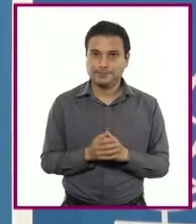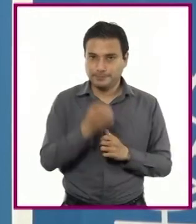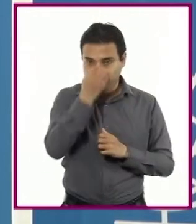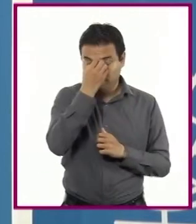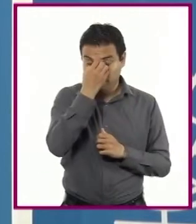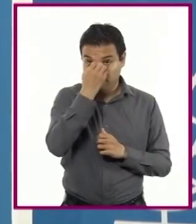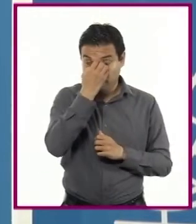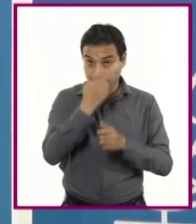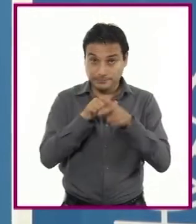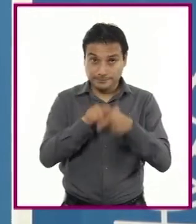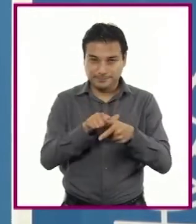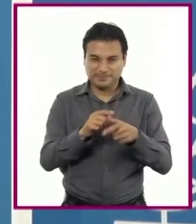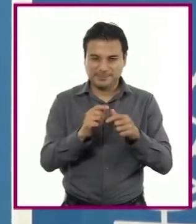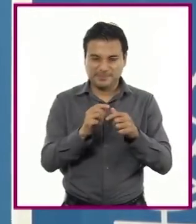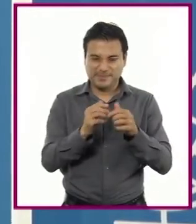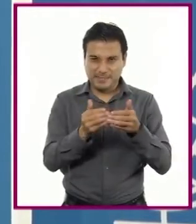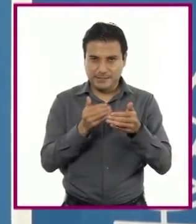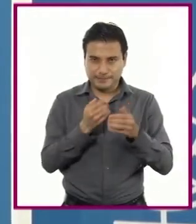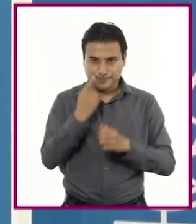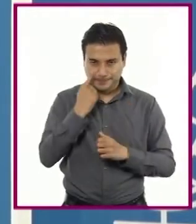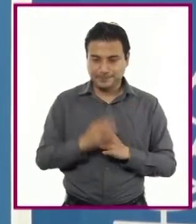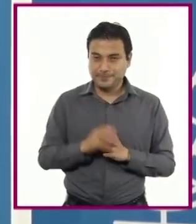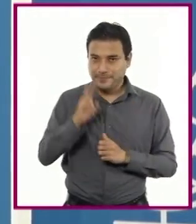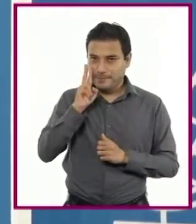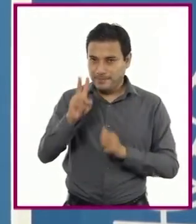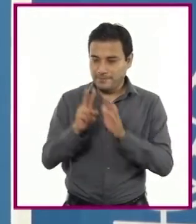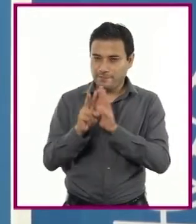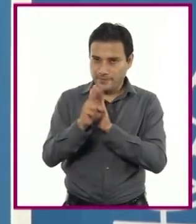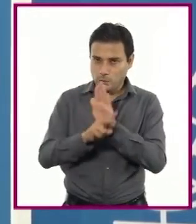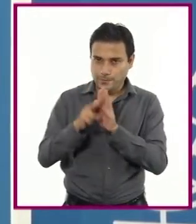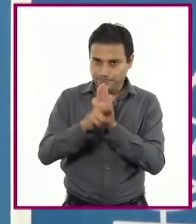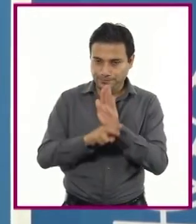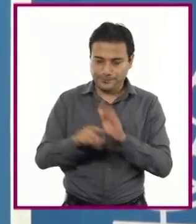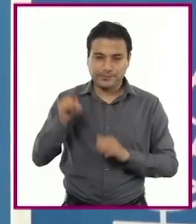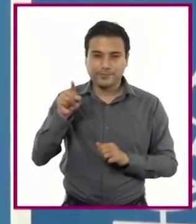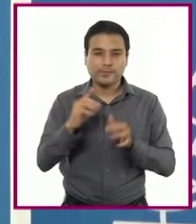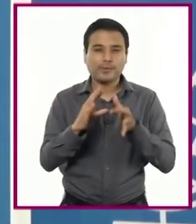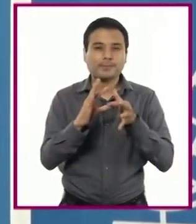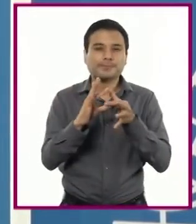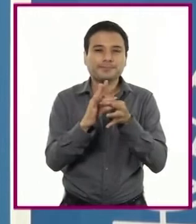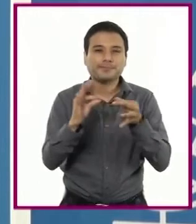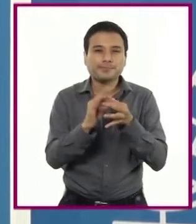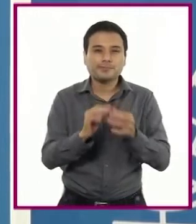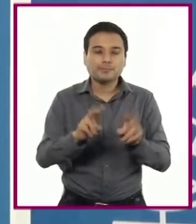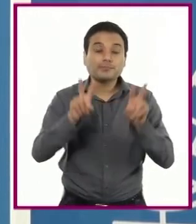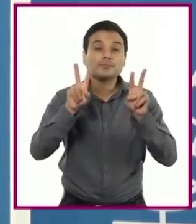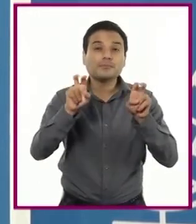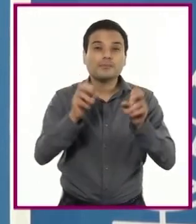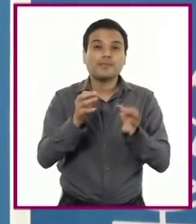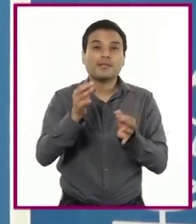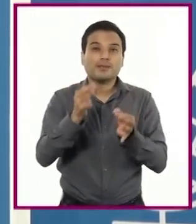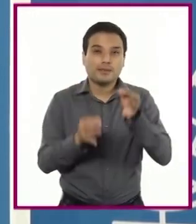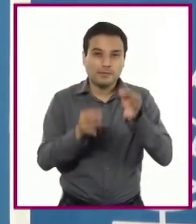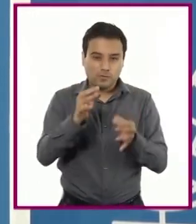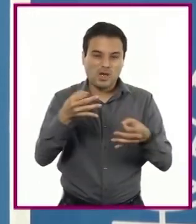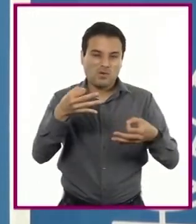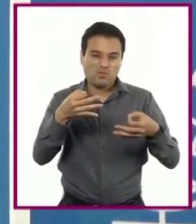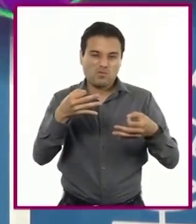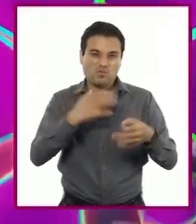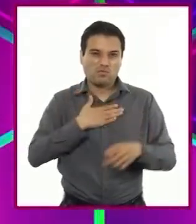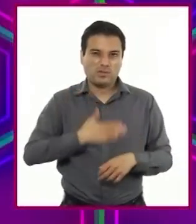Antes de continuar, les invito a ver y escuchar el siguiente video sobre los tribunales de justicia en el mundo.